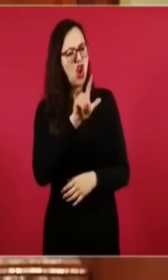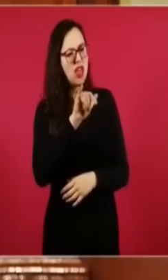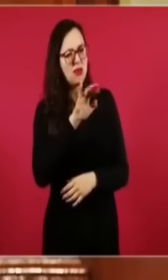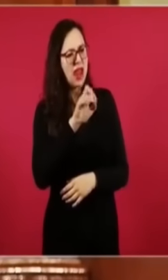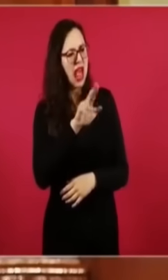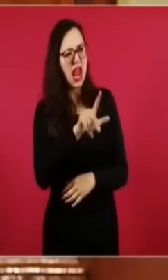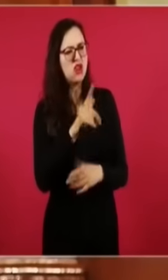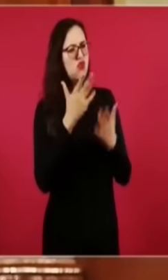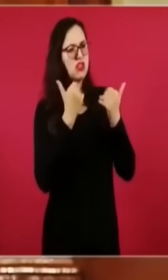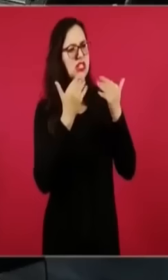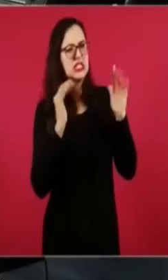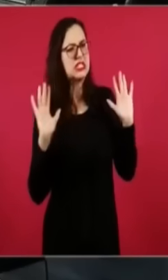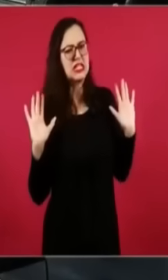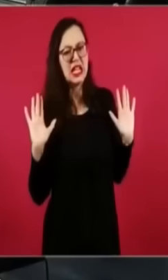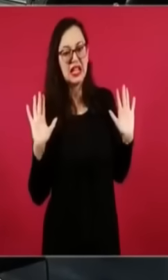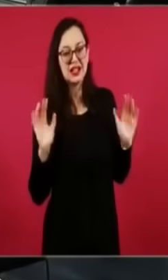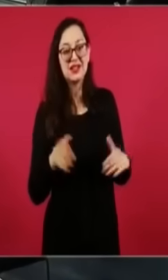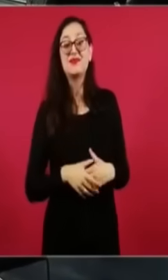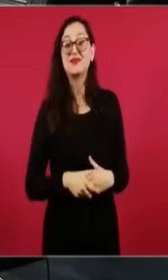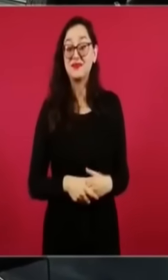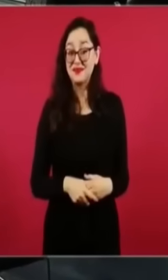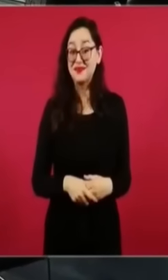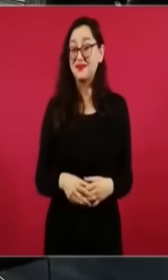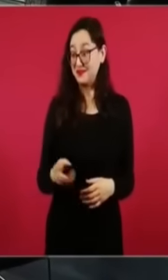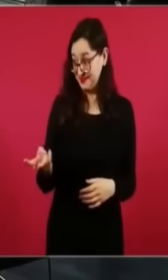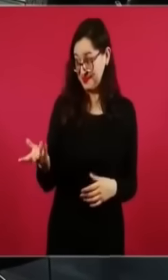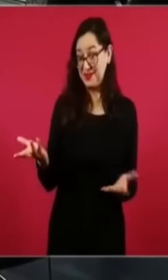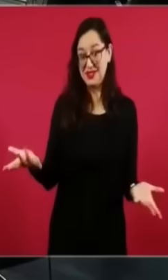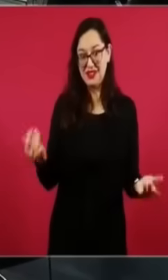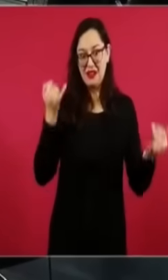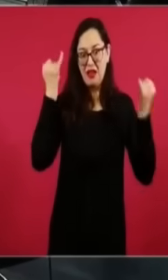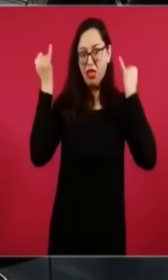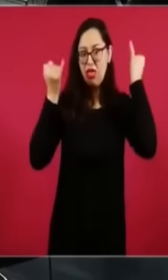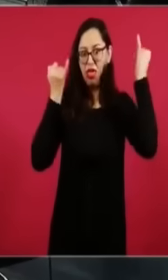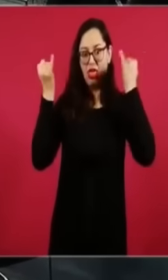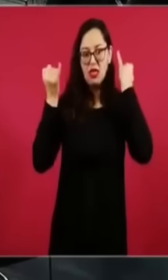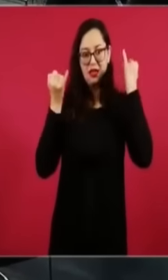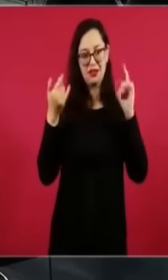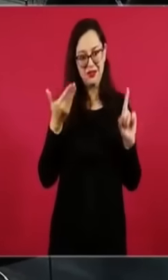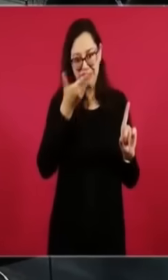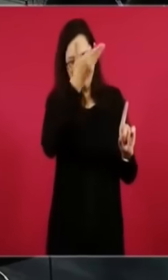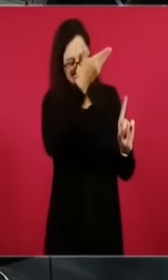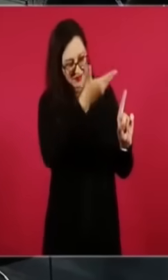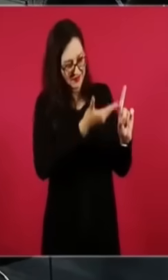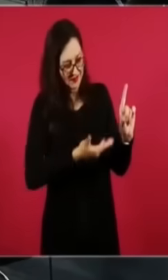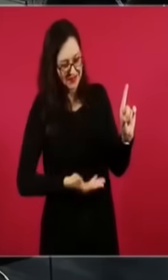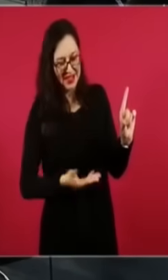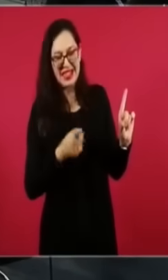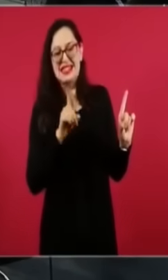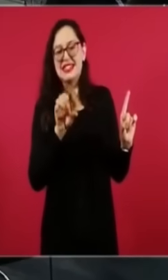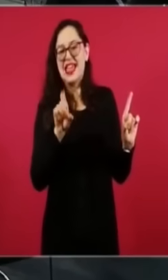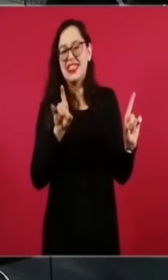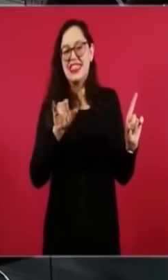existe. Pero miren este, señor. Muy corruptazo.